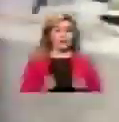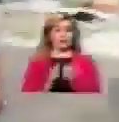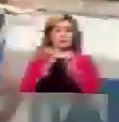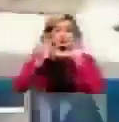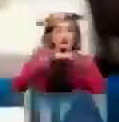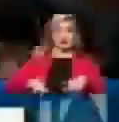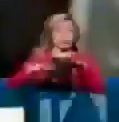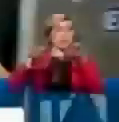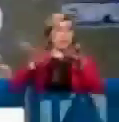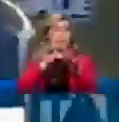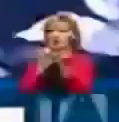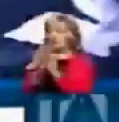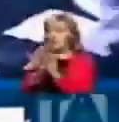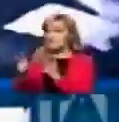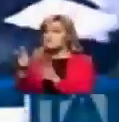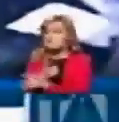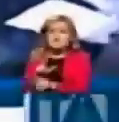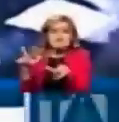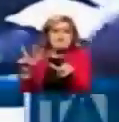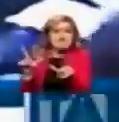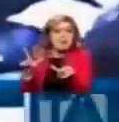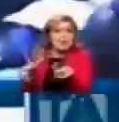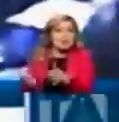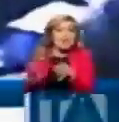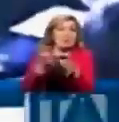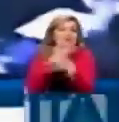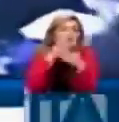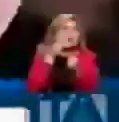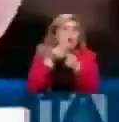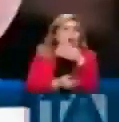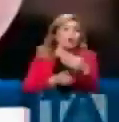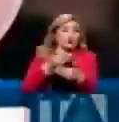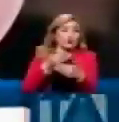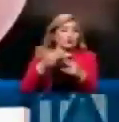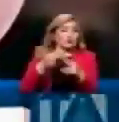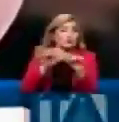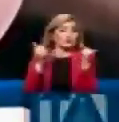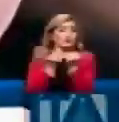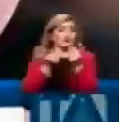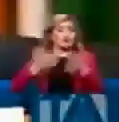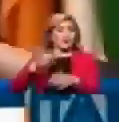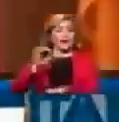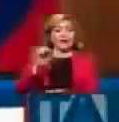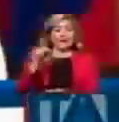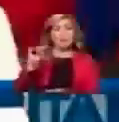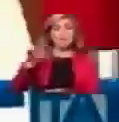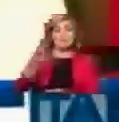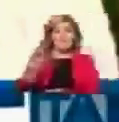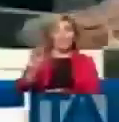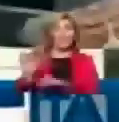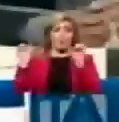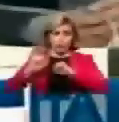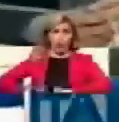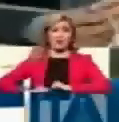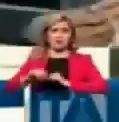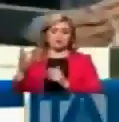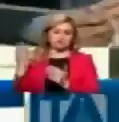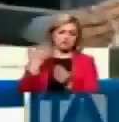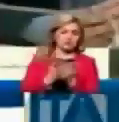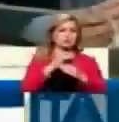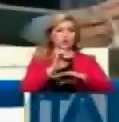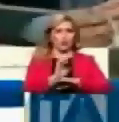de su reformulación de cargos por el delito de tentativa de fraude procesal, la exasambleísta Sofía Espín puede regresar al país sin ninguna